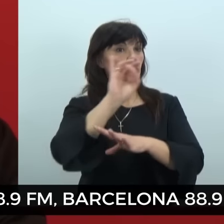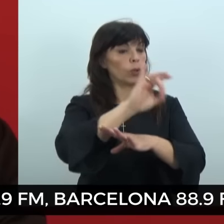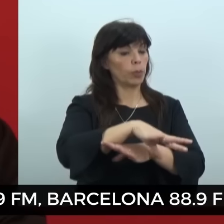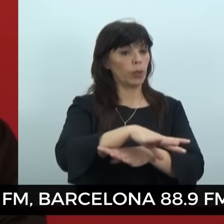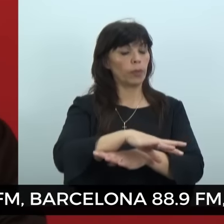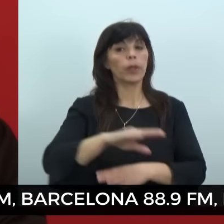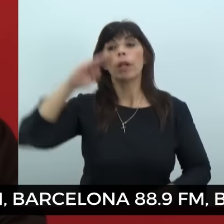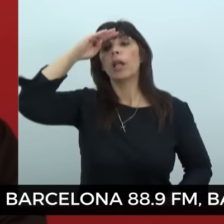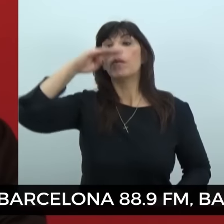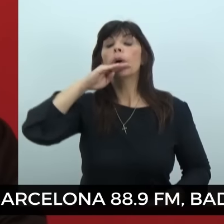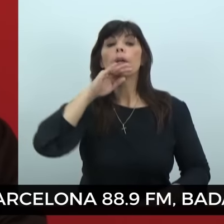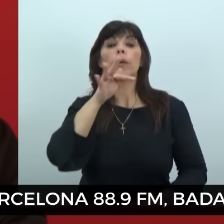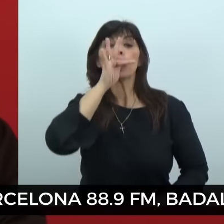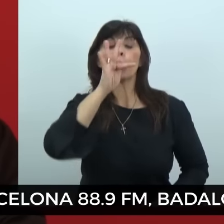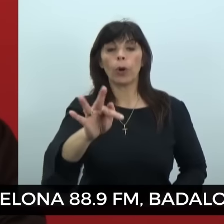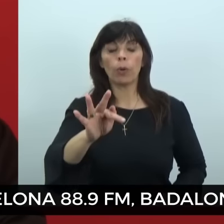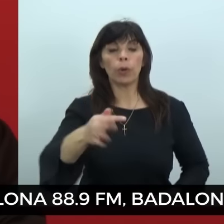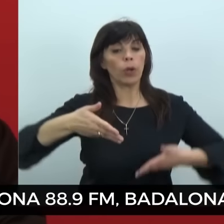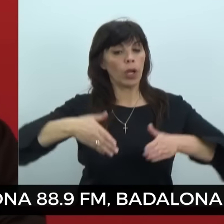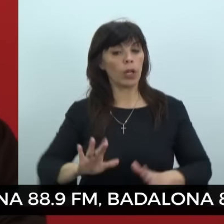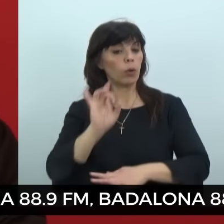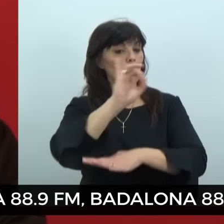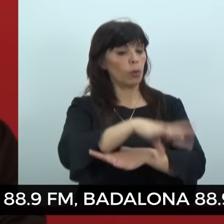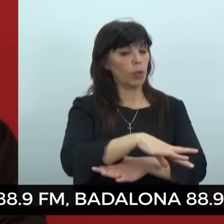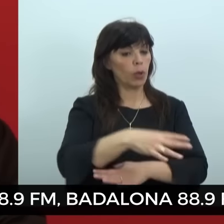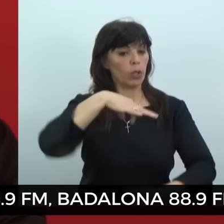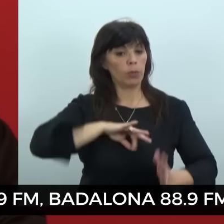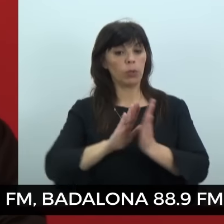Hijo envió y el Espíritu Santo vino.